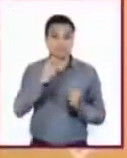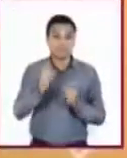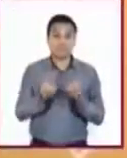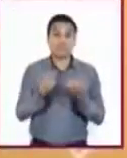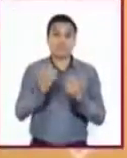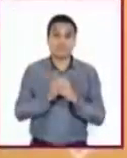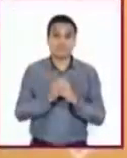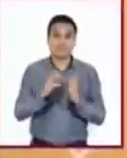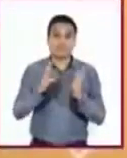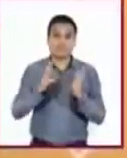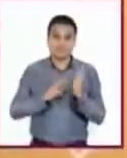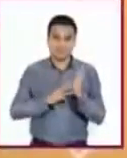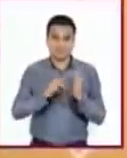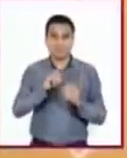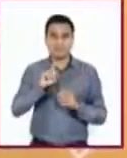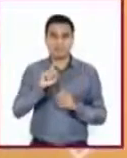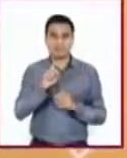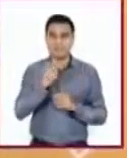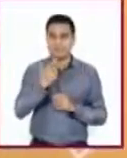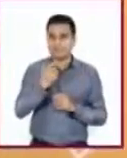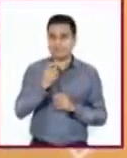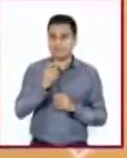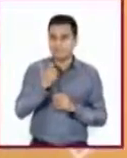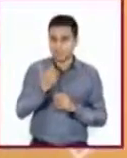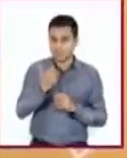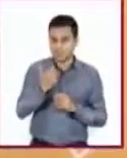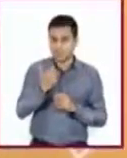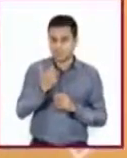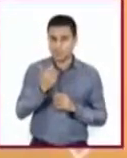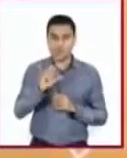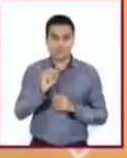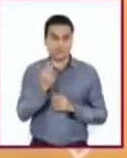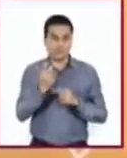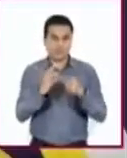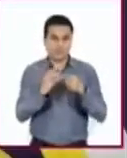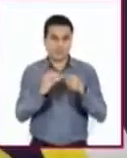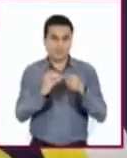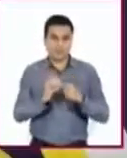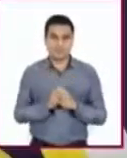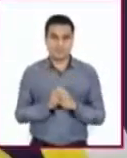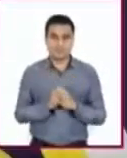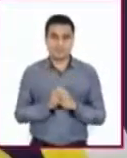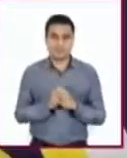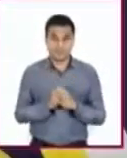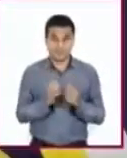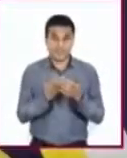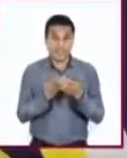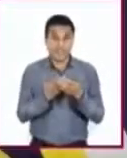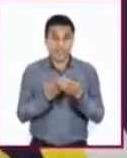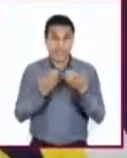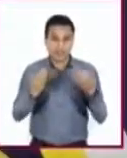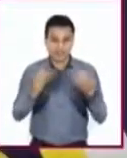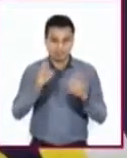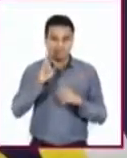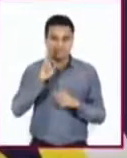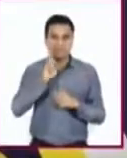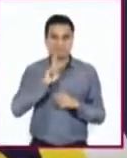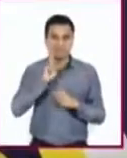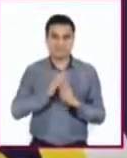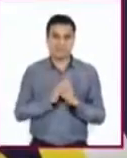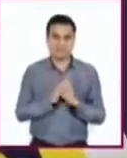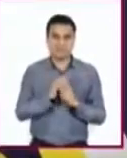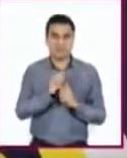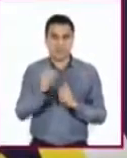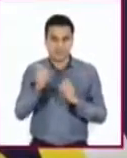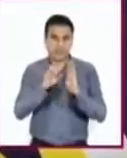quincena 3.137 pesos con 82 centavos. Ahora, analicemos una situación que